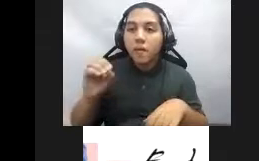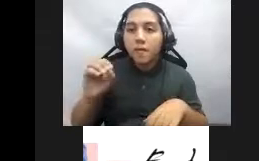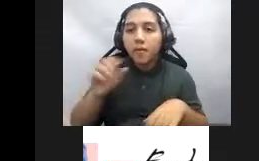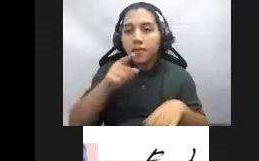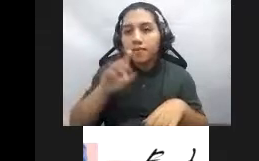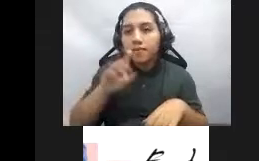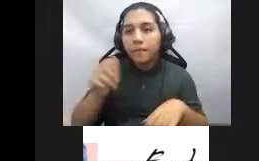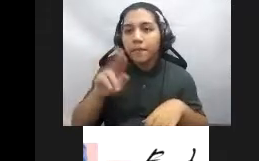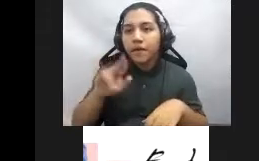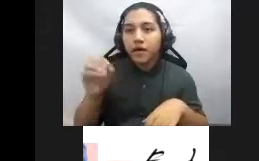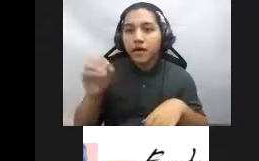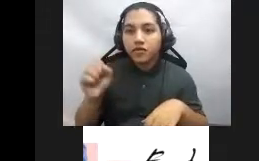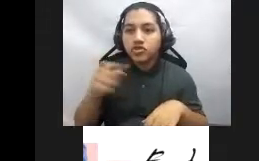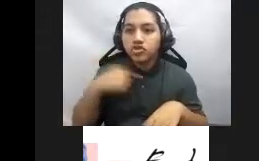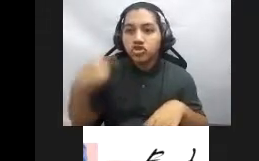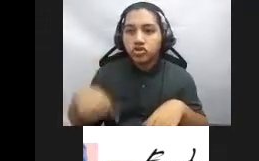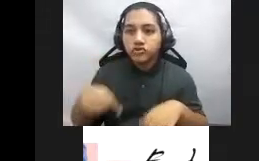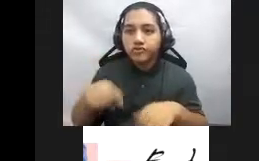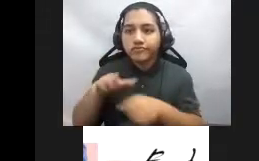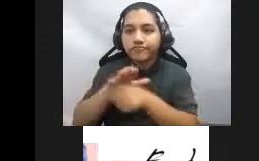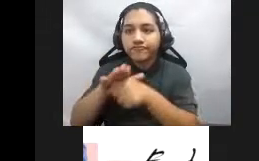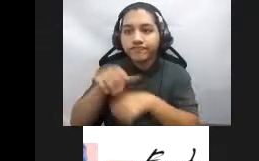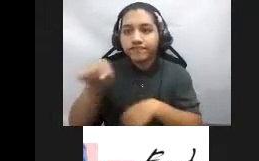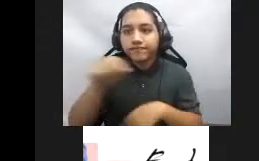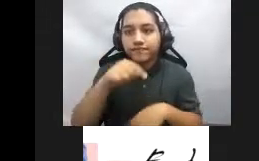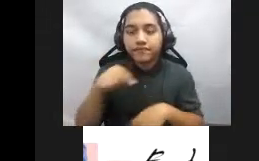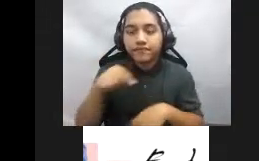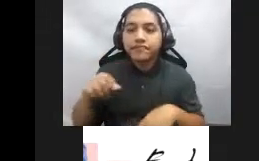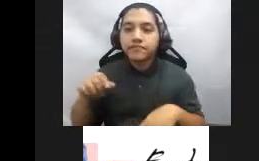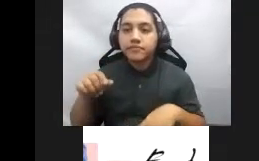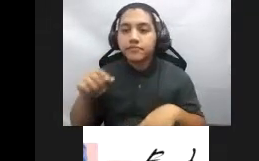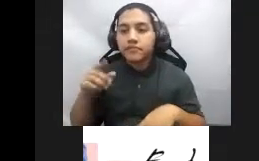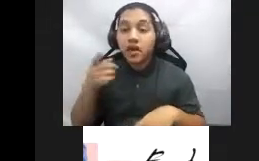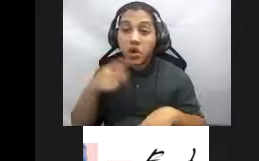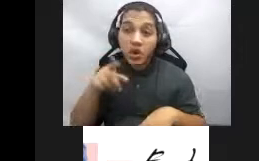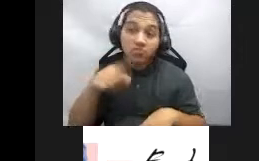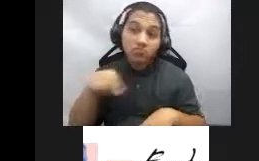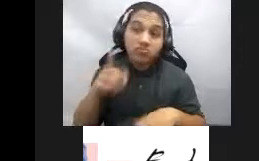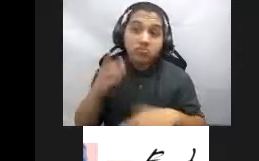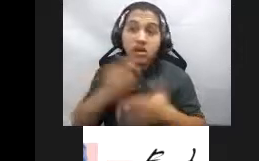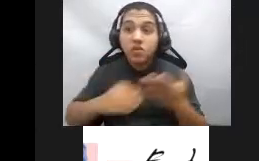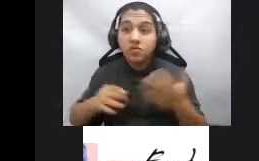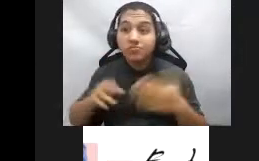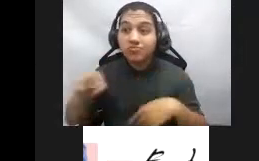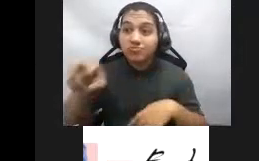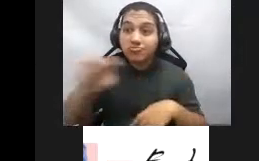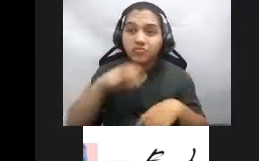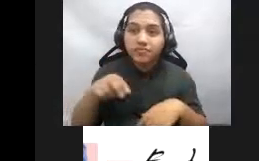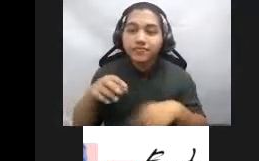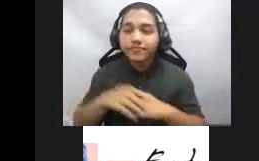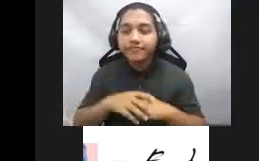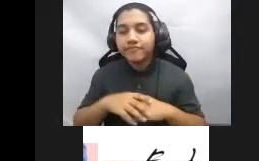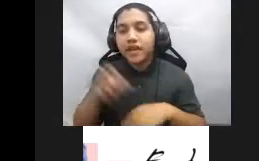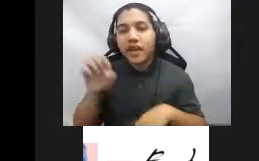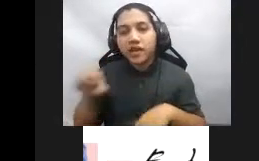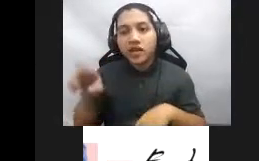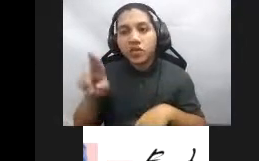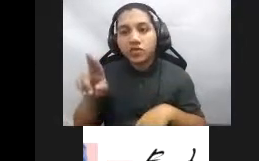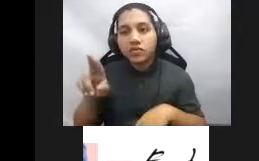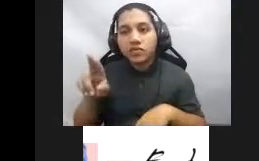lugares turísticos en donde la gente va a visitar. Para que usted tenga una idea, en Estados Unidos solamente existen más